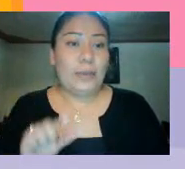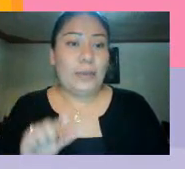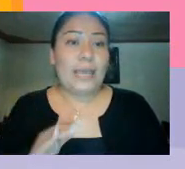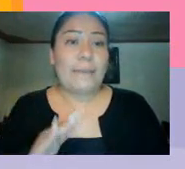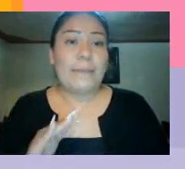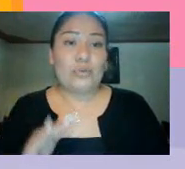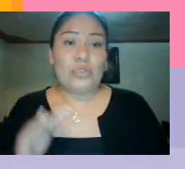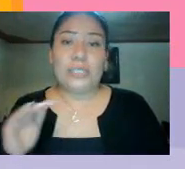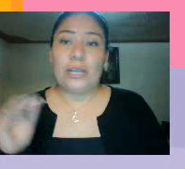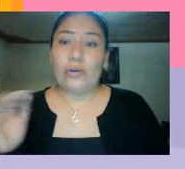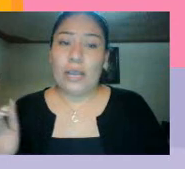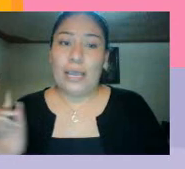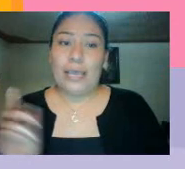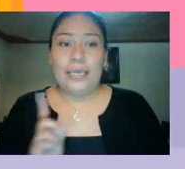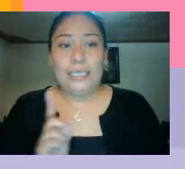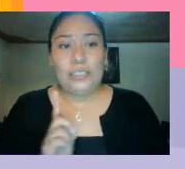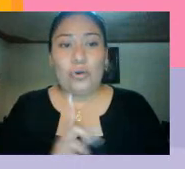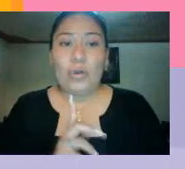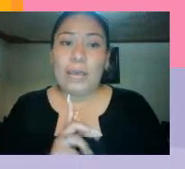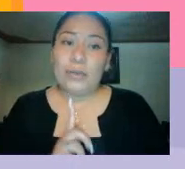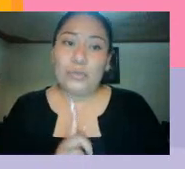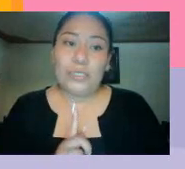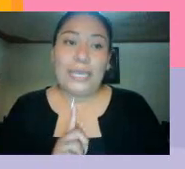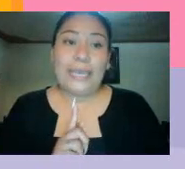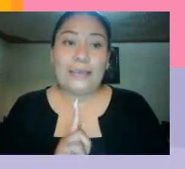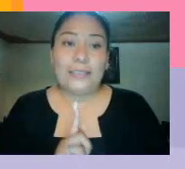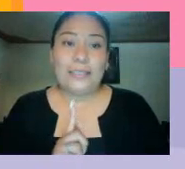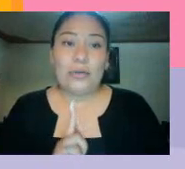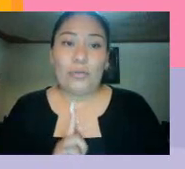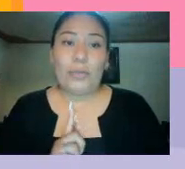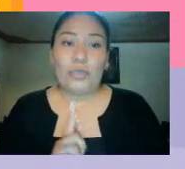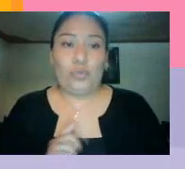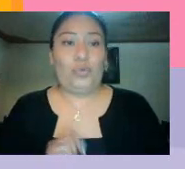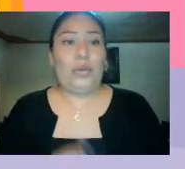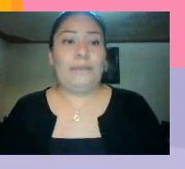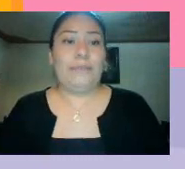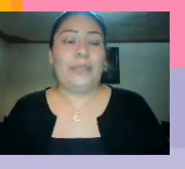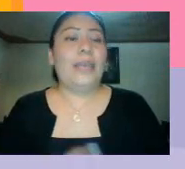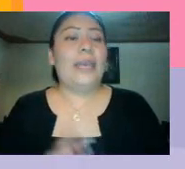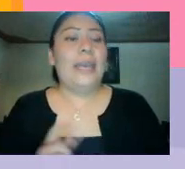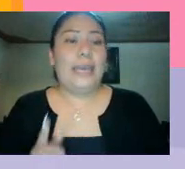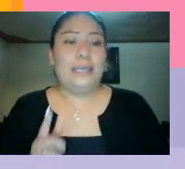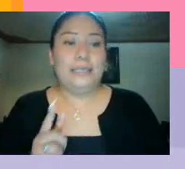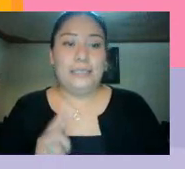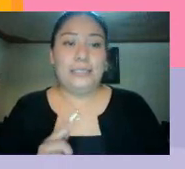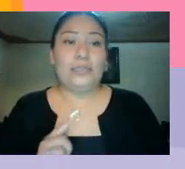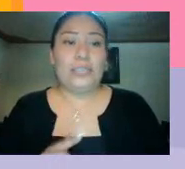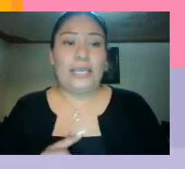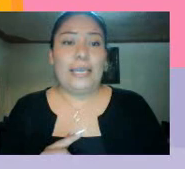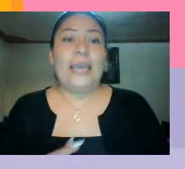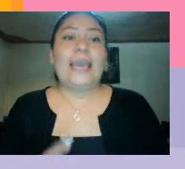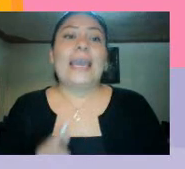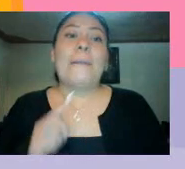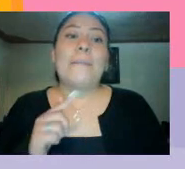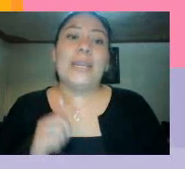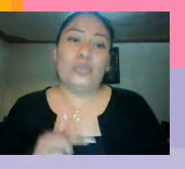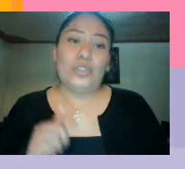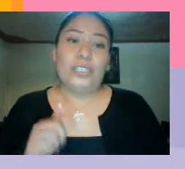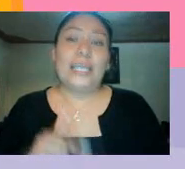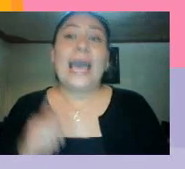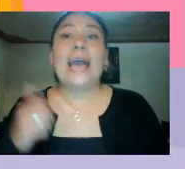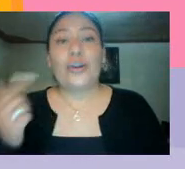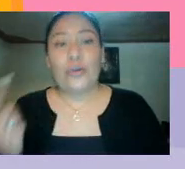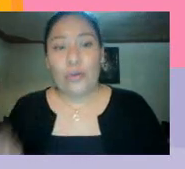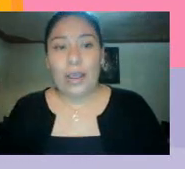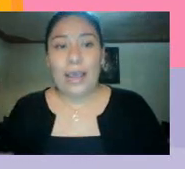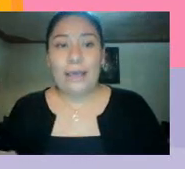Inciso B, Caperucita Roja, y solo Caperucita inicia con mayúscula. E inciso C,